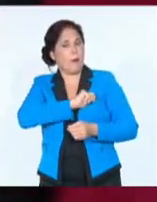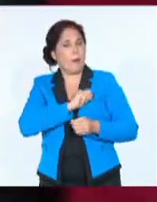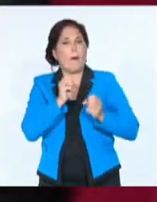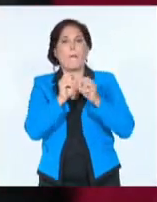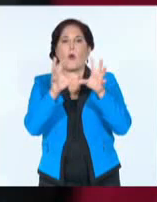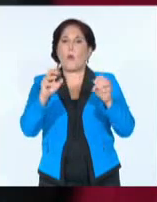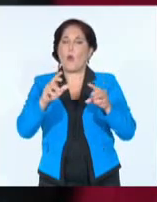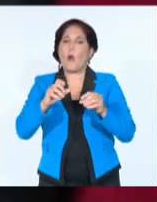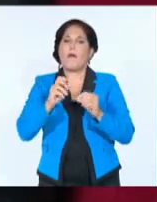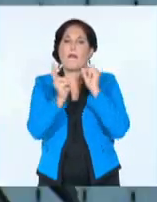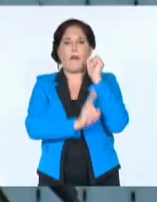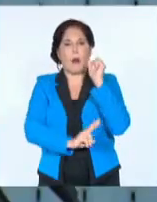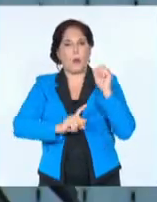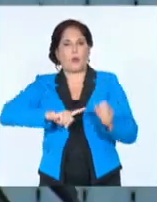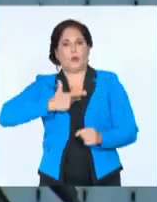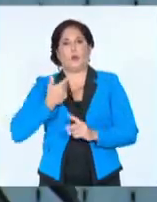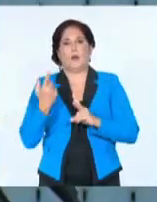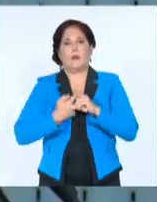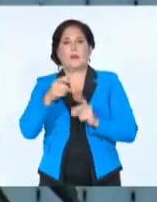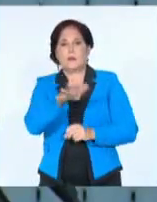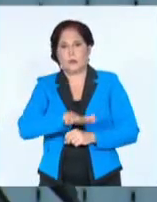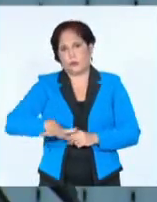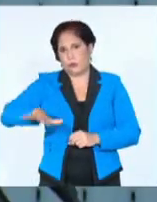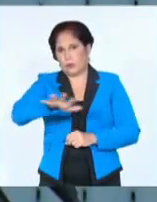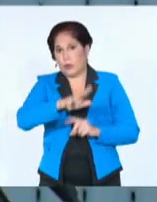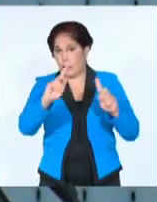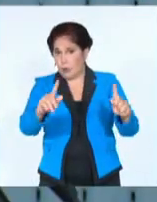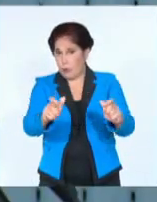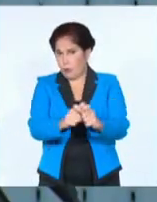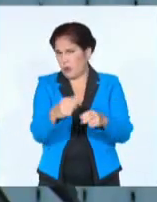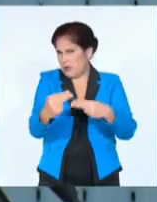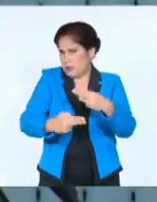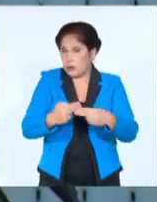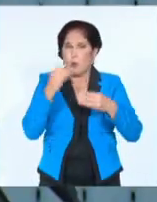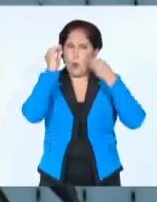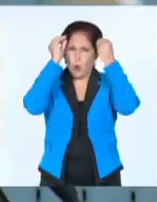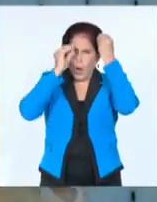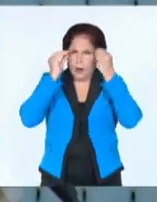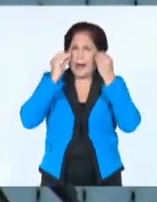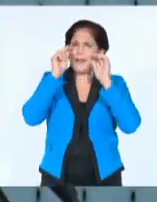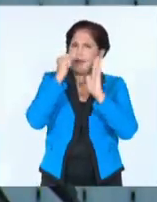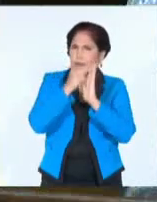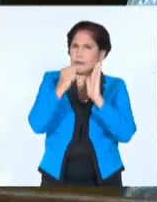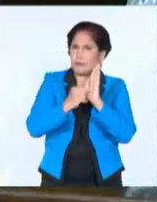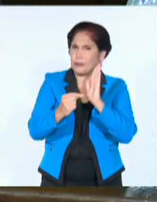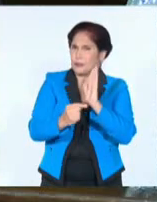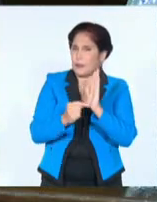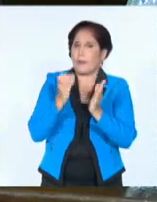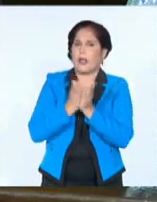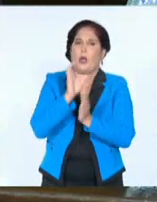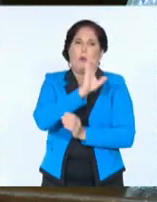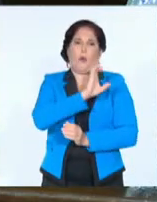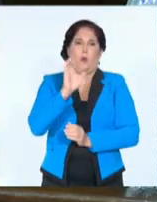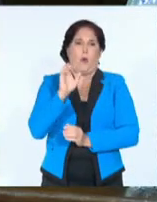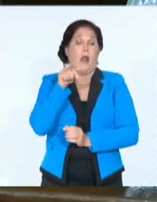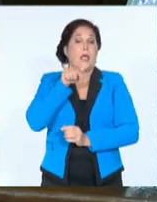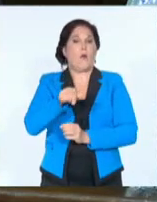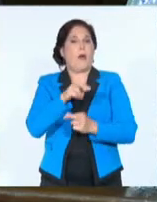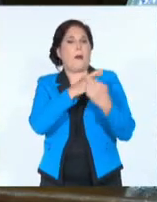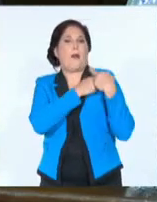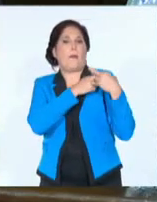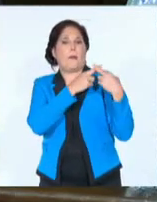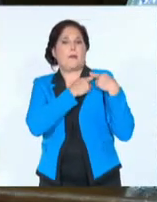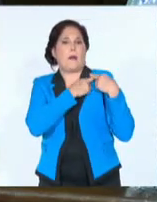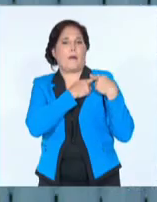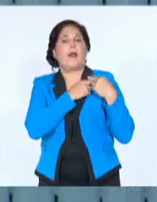valores culturales y sociales. En el encuentro se realizó un análisis riguroso del rol de la escuela y de la responsabilidad de